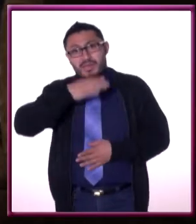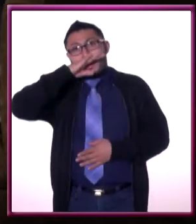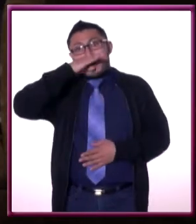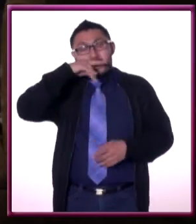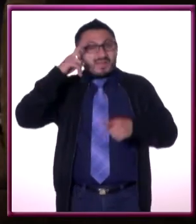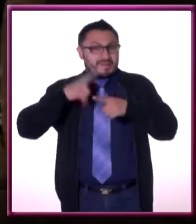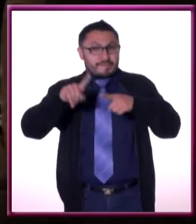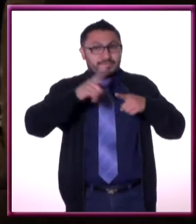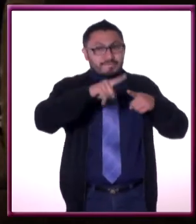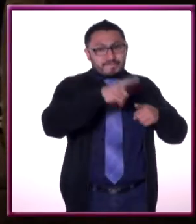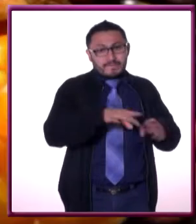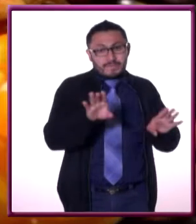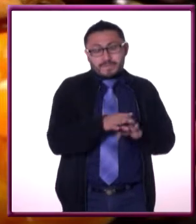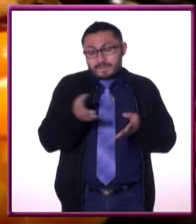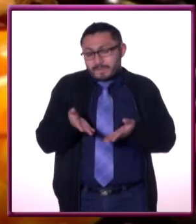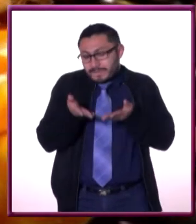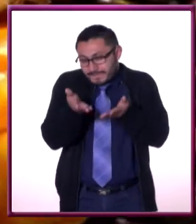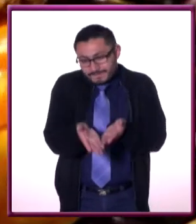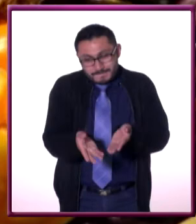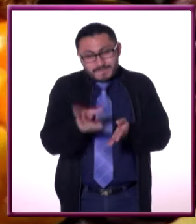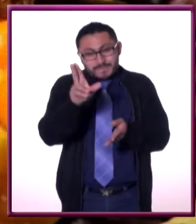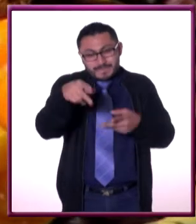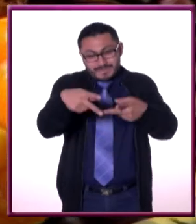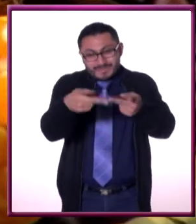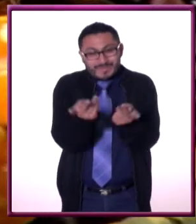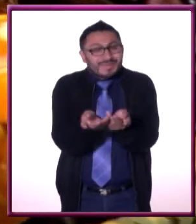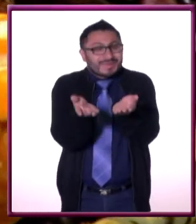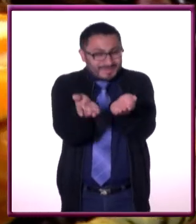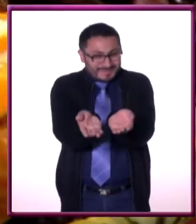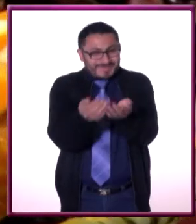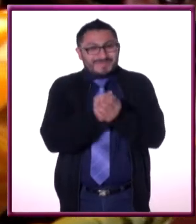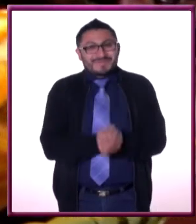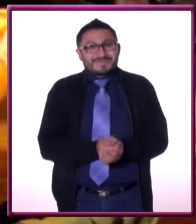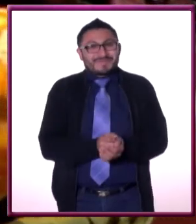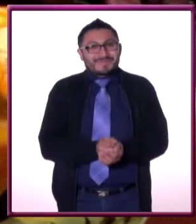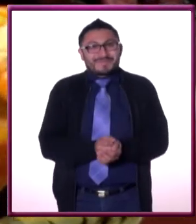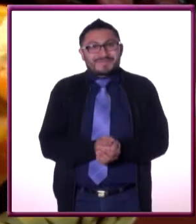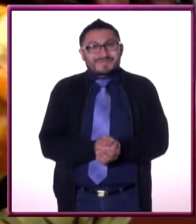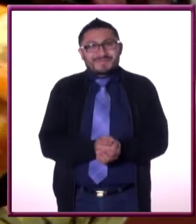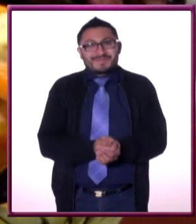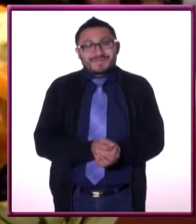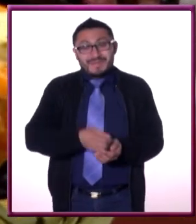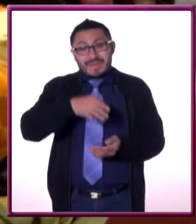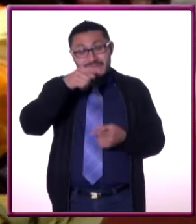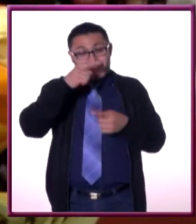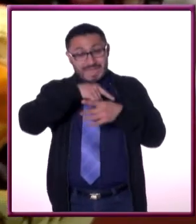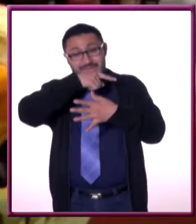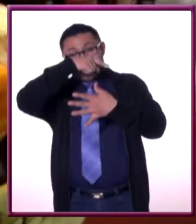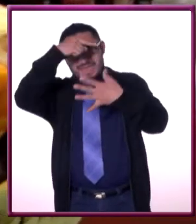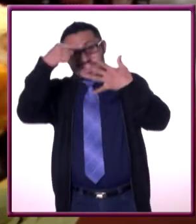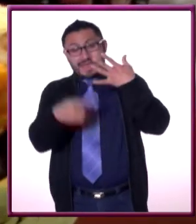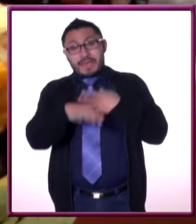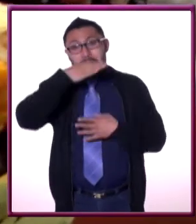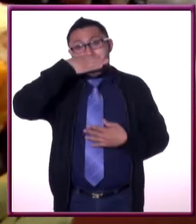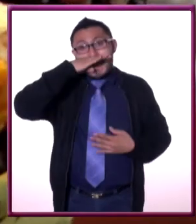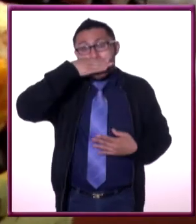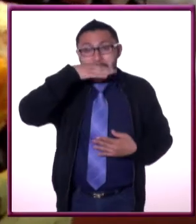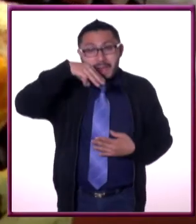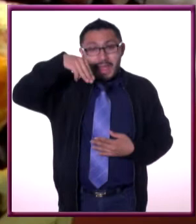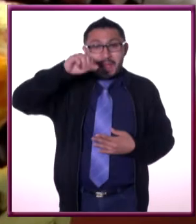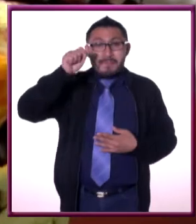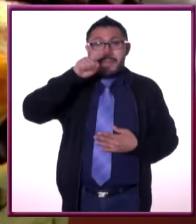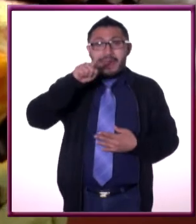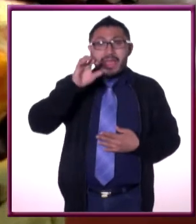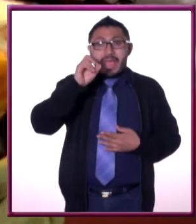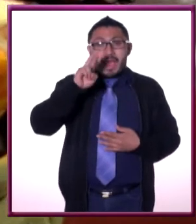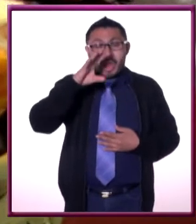en este adorno, bueno, no es un adorno precisamente, es una muestra de mazorcas diferentes. Pues ustedes se dan